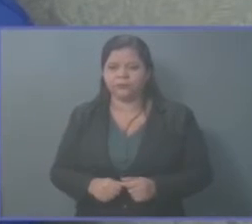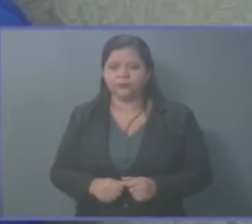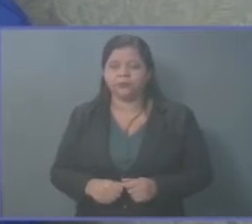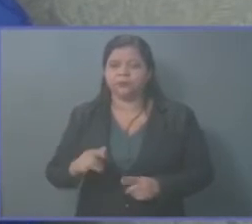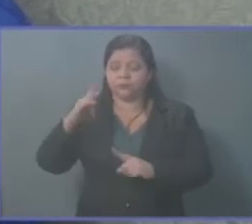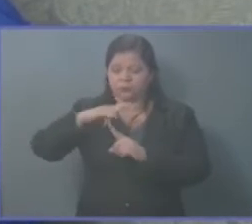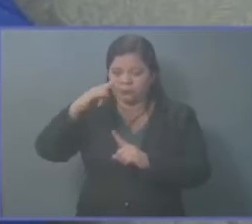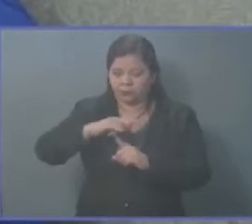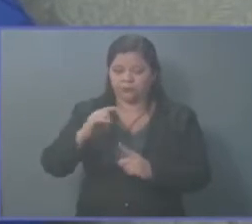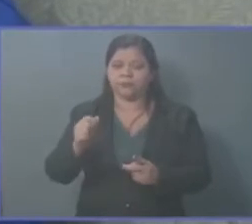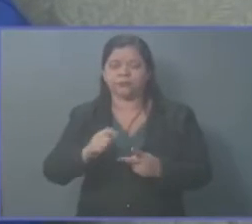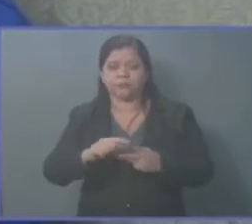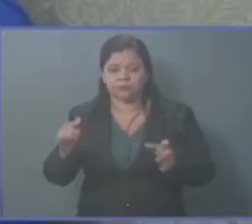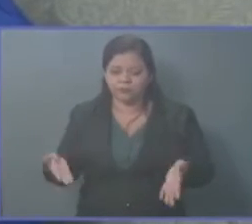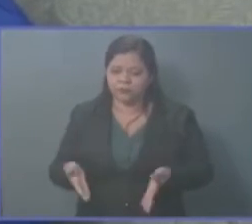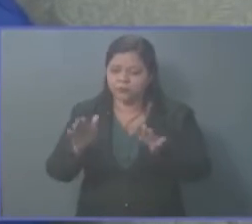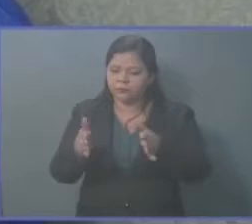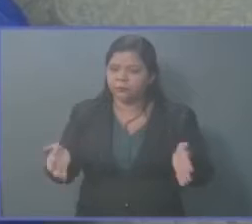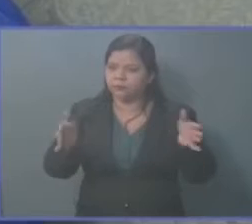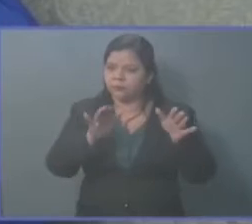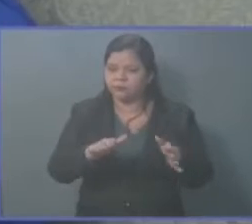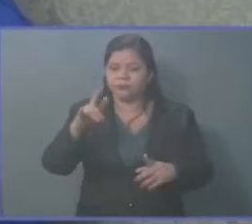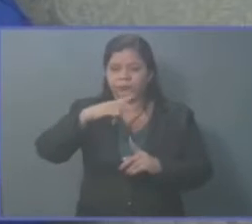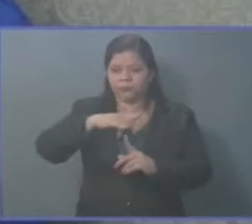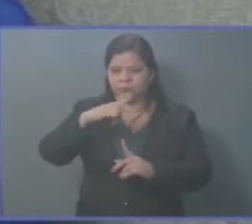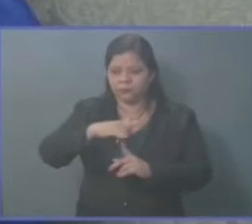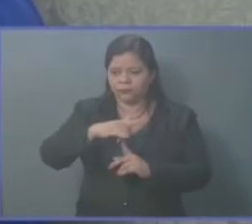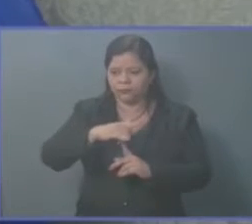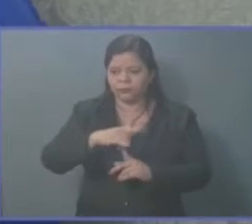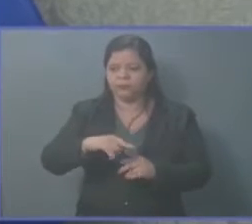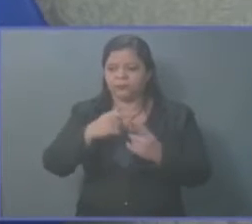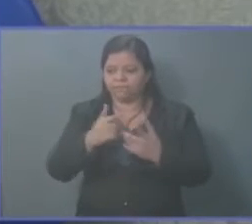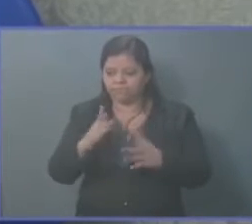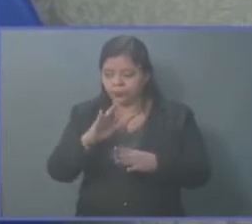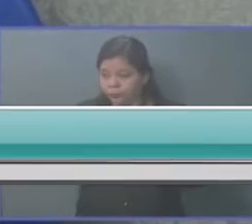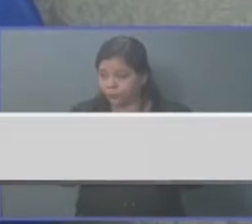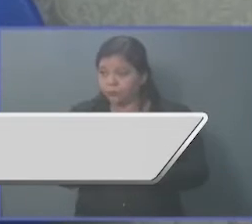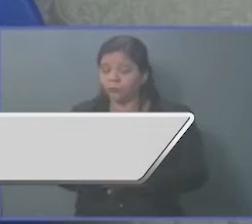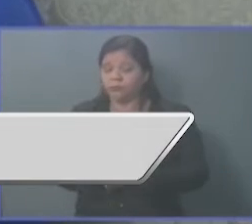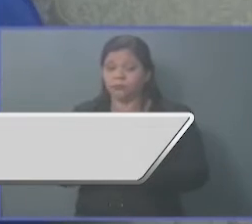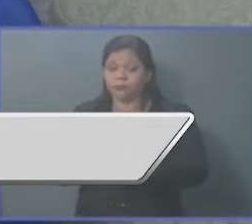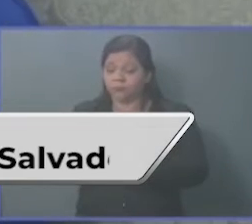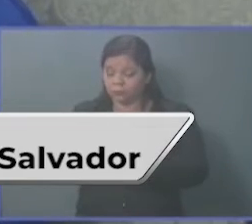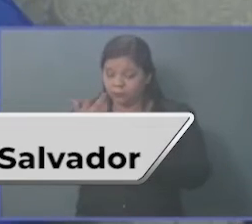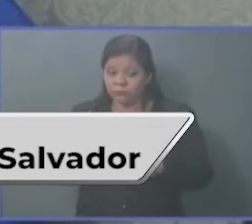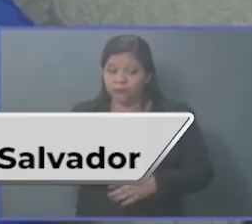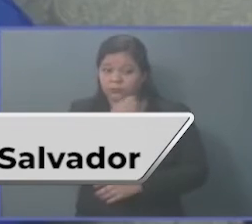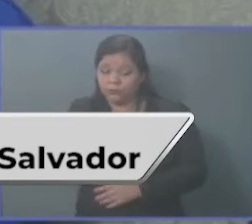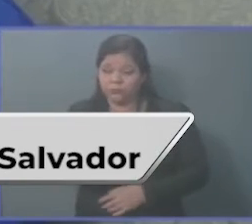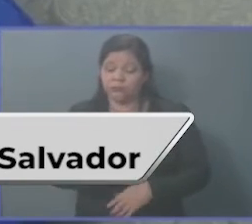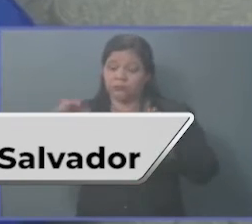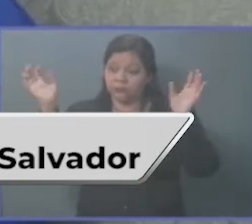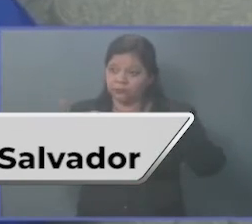como Ilopango, San Martín, Soyapango, Ciudad Delgado, es donde más ha azotado la tormenta.